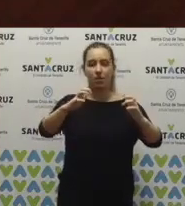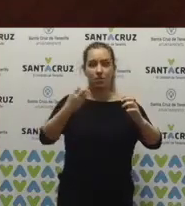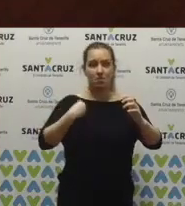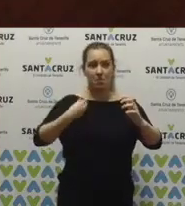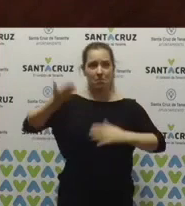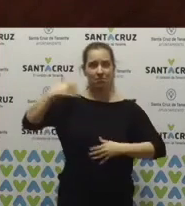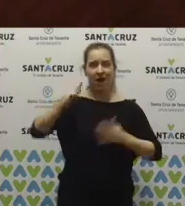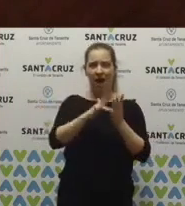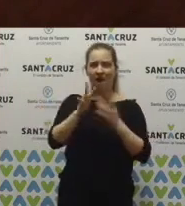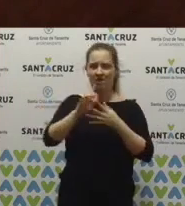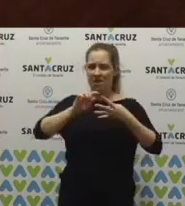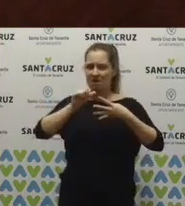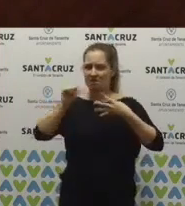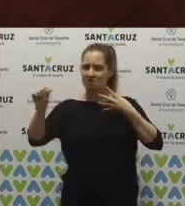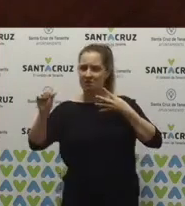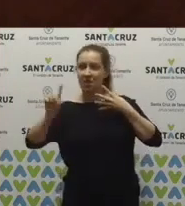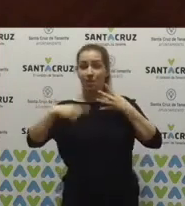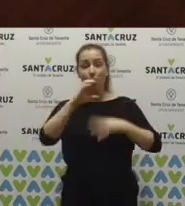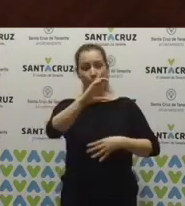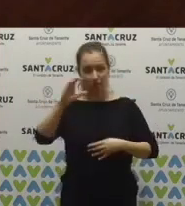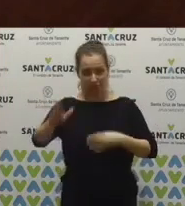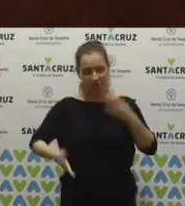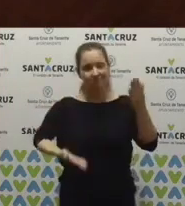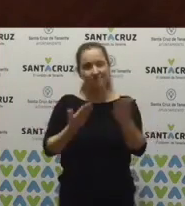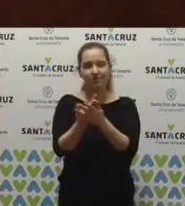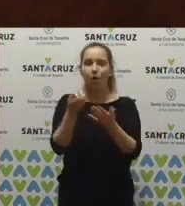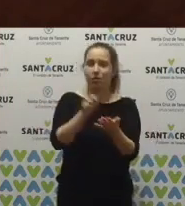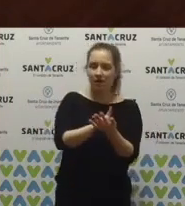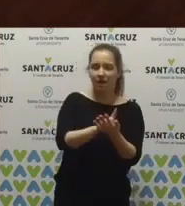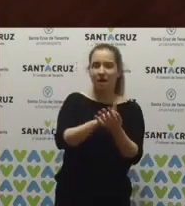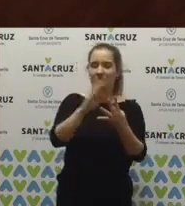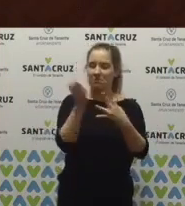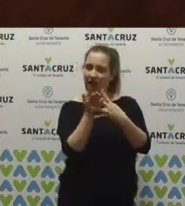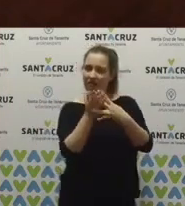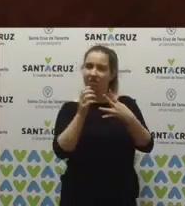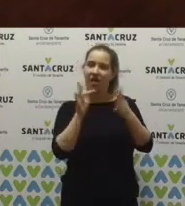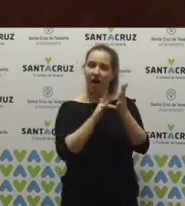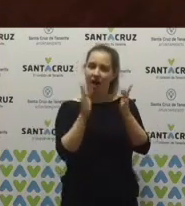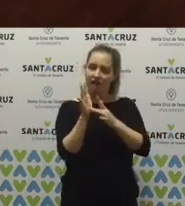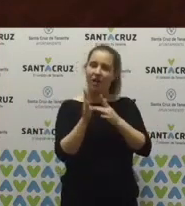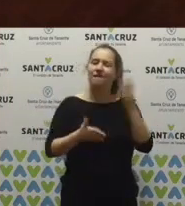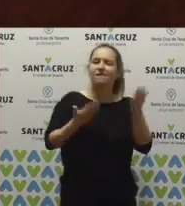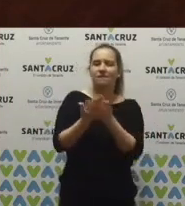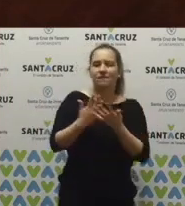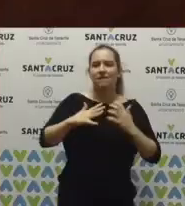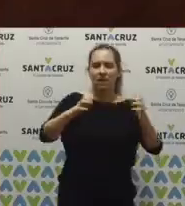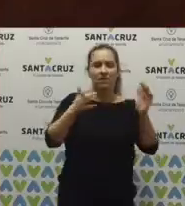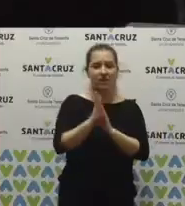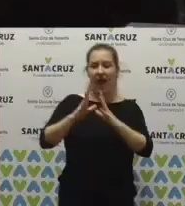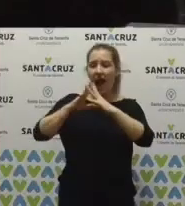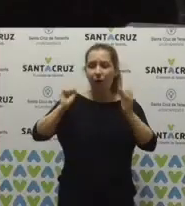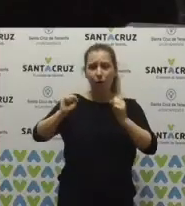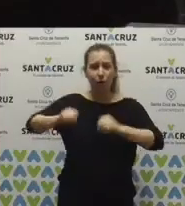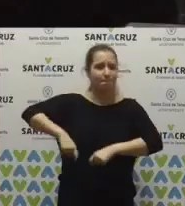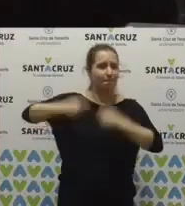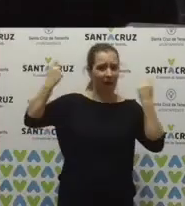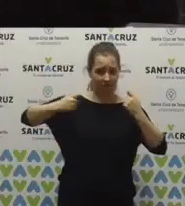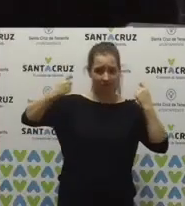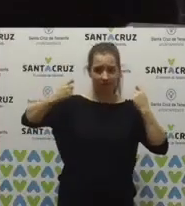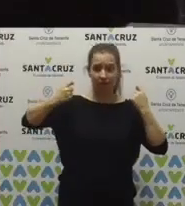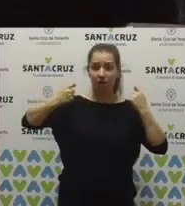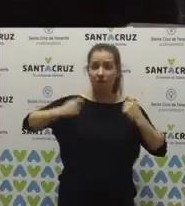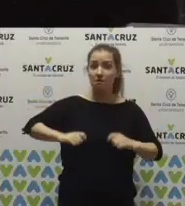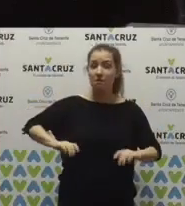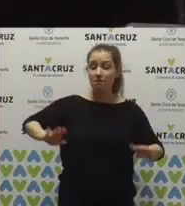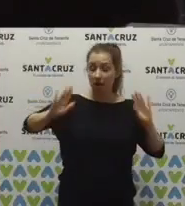14 12 10 de abril solicita también la relación de ese pleno rompiendo además unilateralmente el acuerdo pero aún así pero aún así